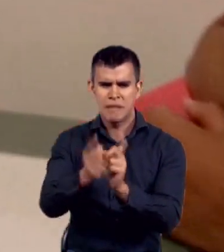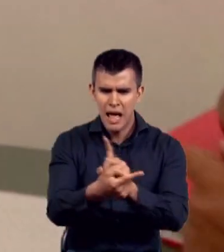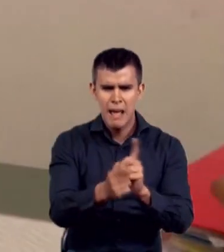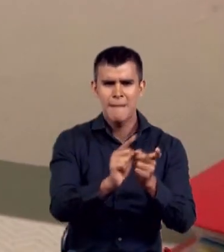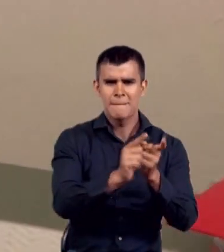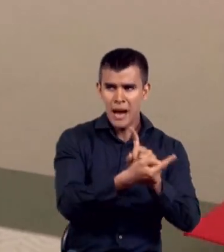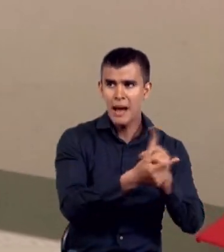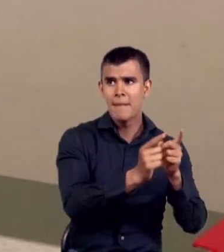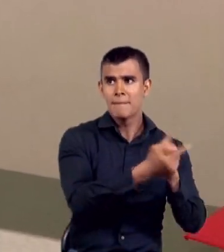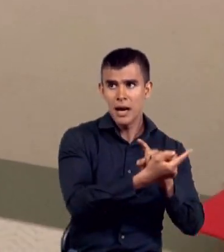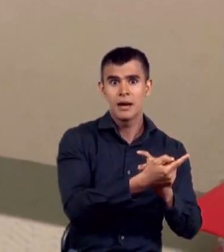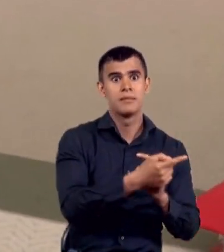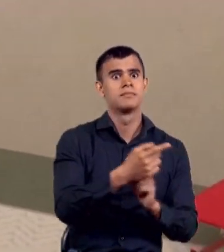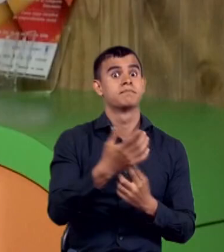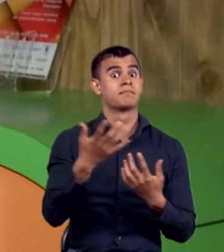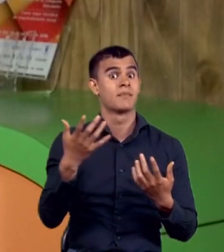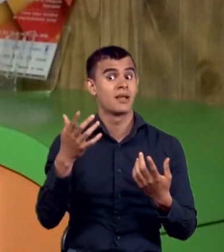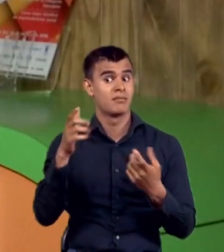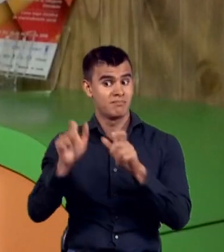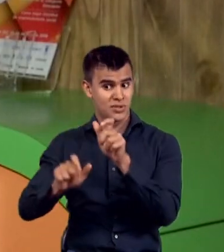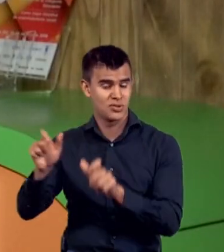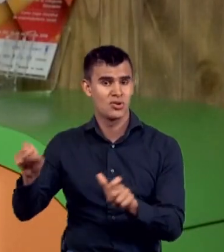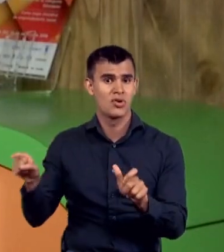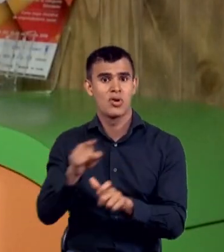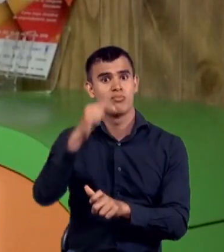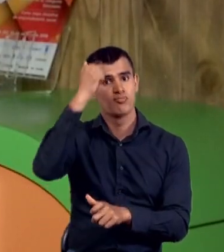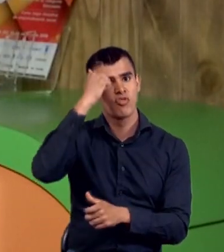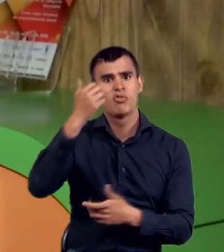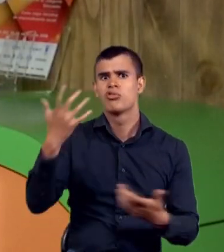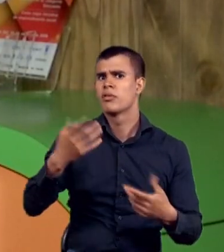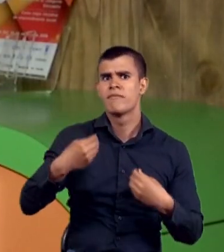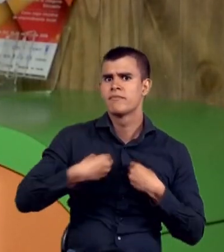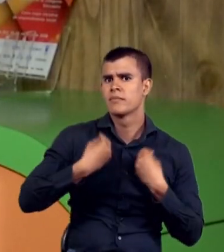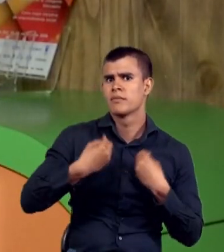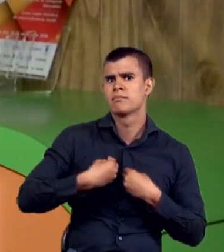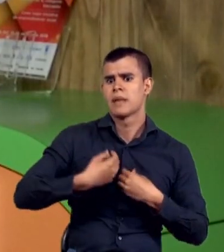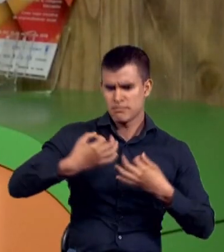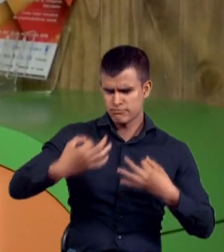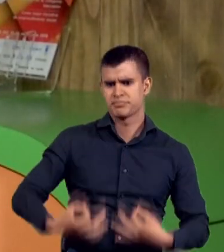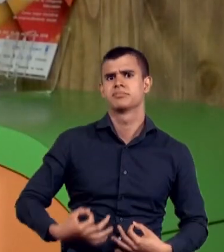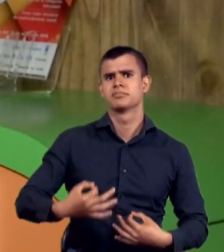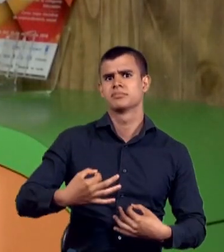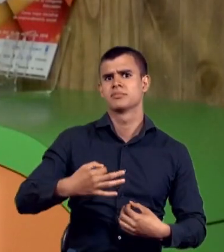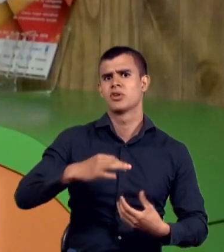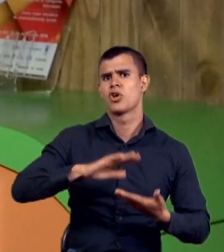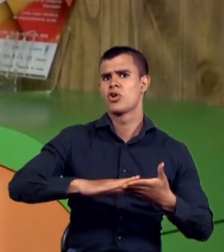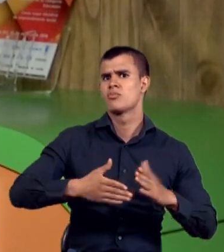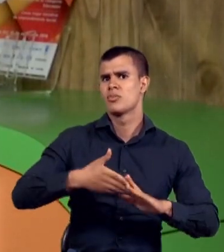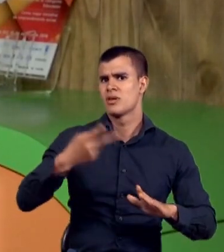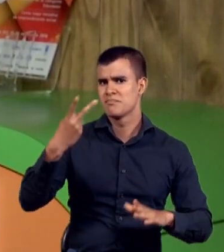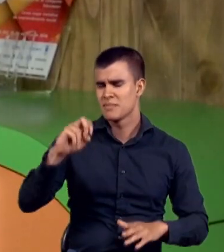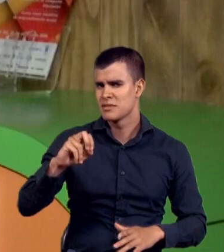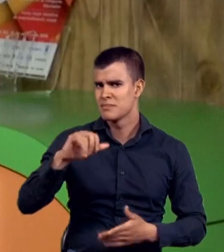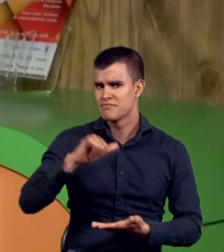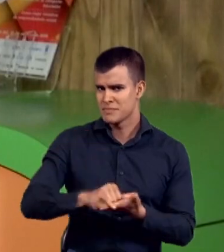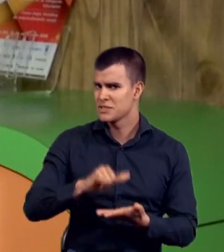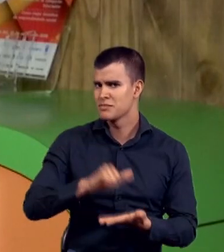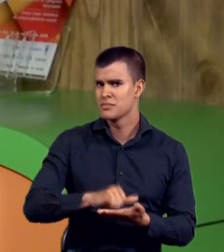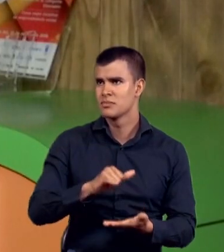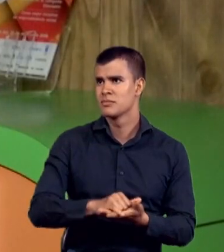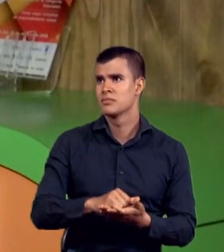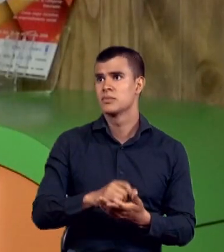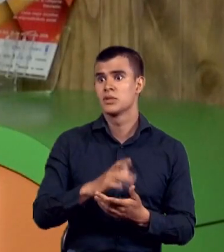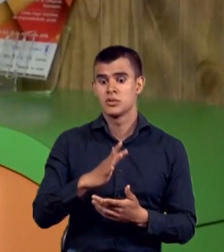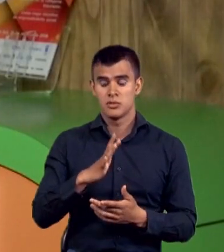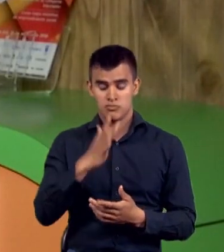son habitantes de la misma Comuna 20. Y eso hace pues que sean las mismas personas de la